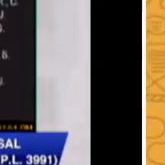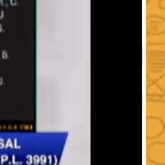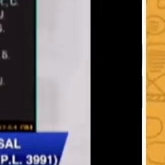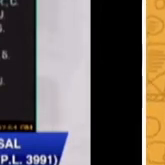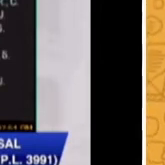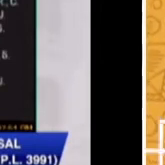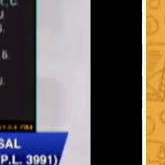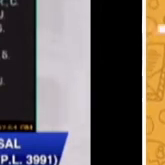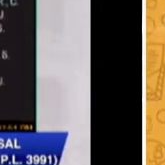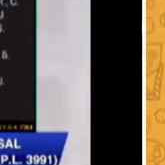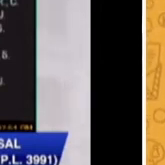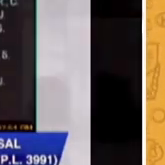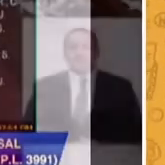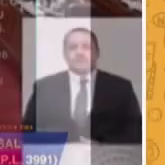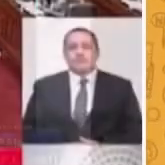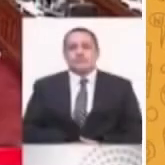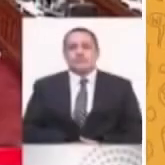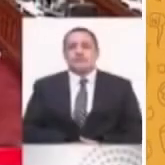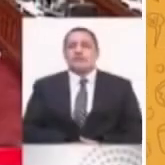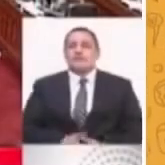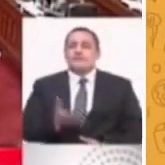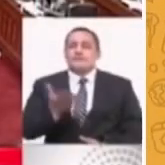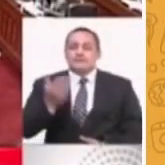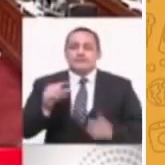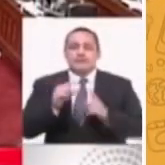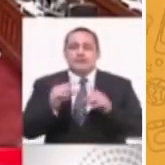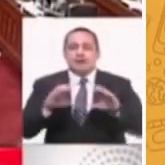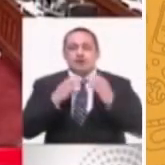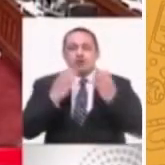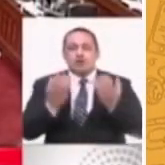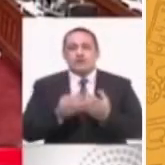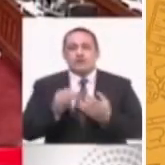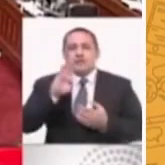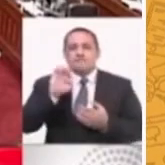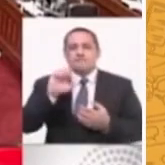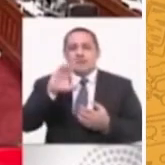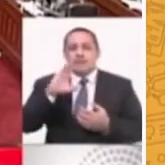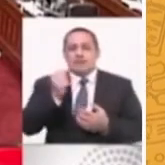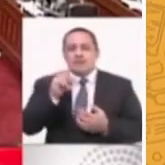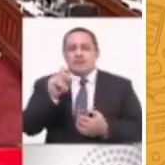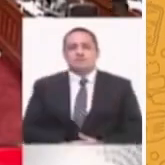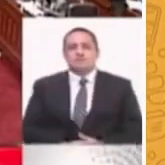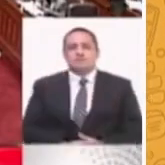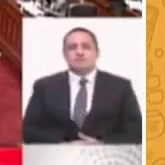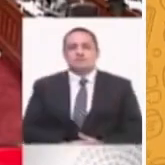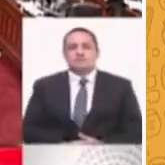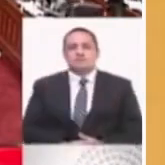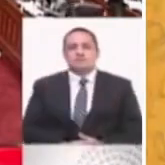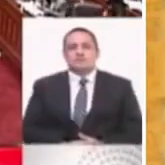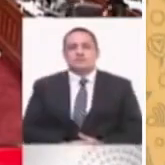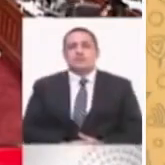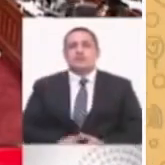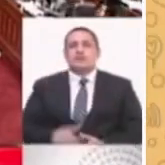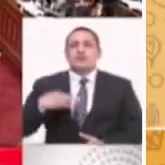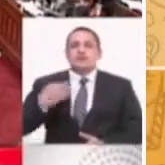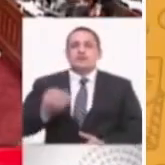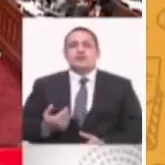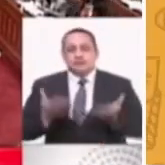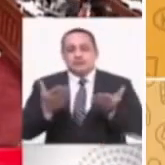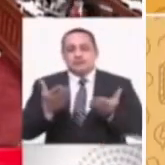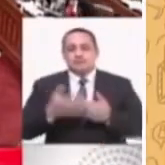proyecto. Este proyecto de ley, Paola, en su momento quiso ser tramitado por